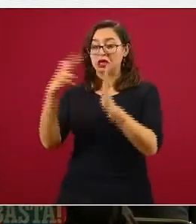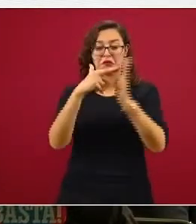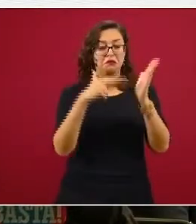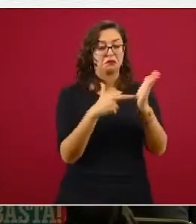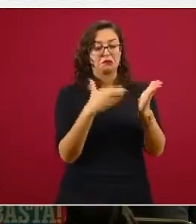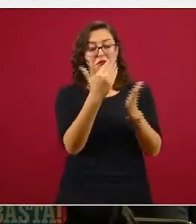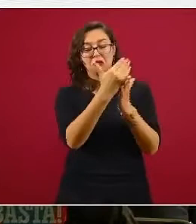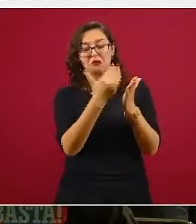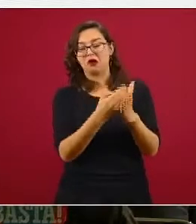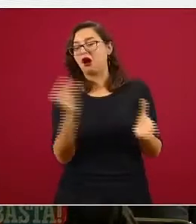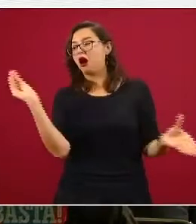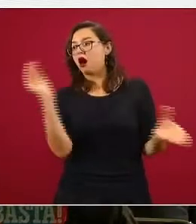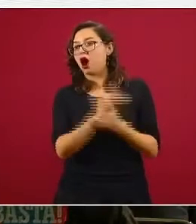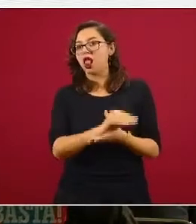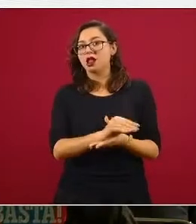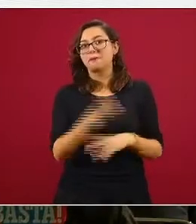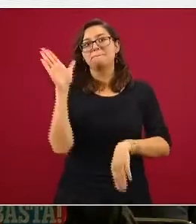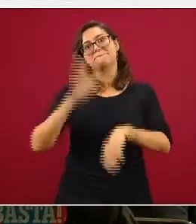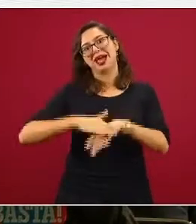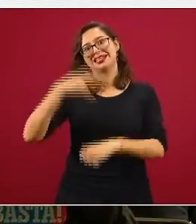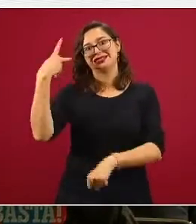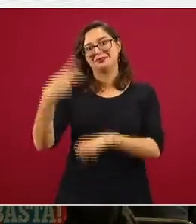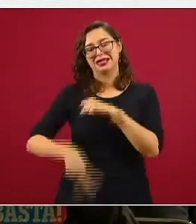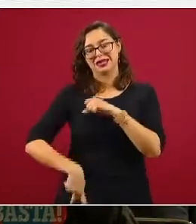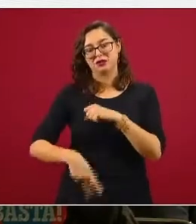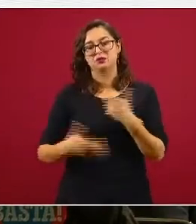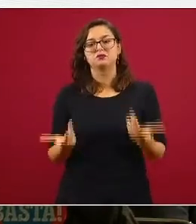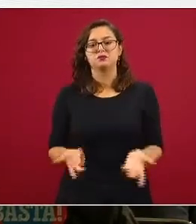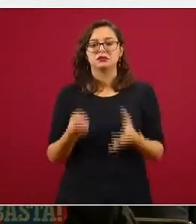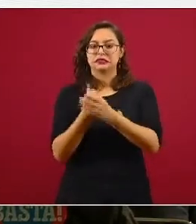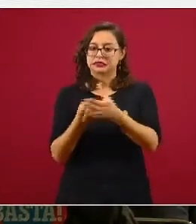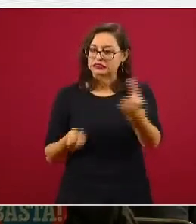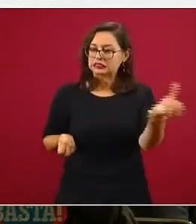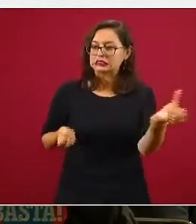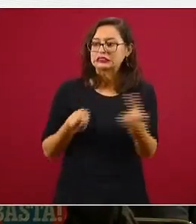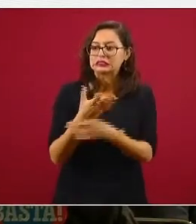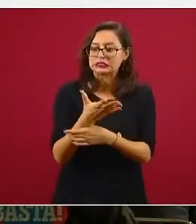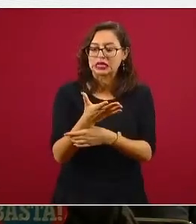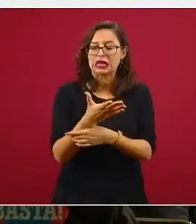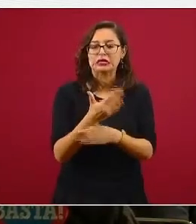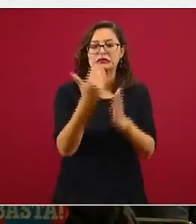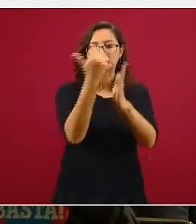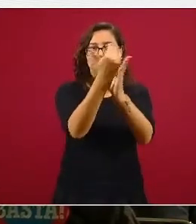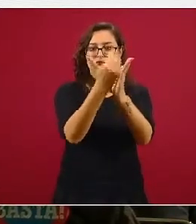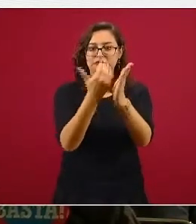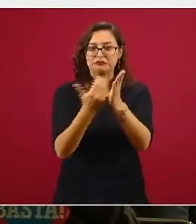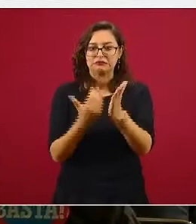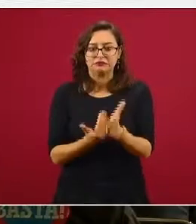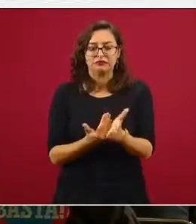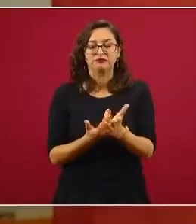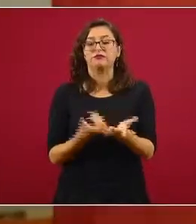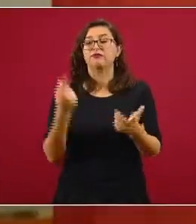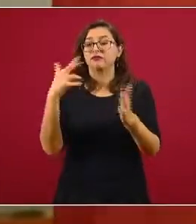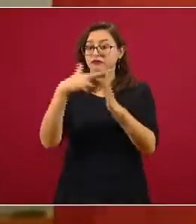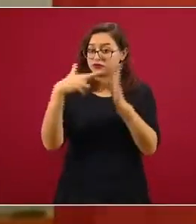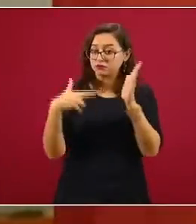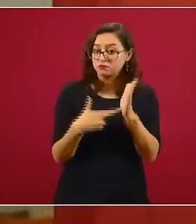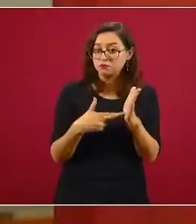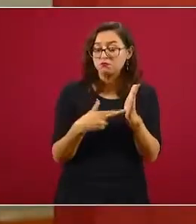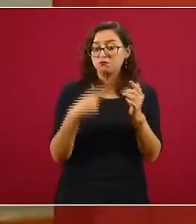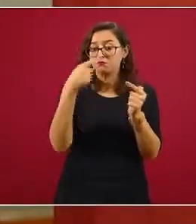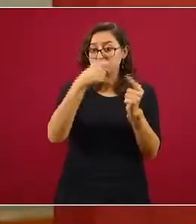y si nos estamos moviendo pero no atendemos a las indicaciones de nuestros municipios de